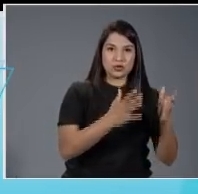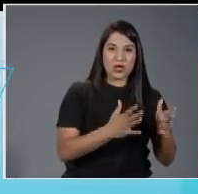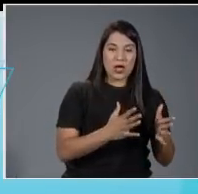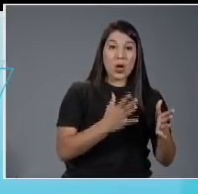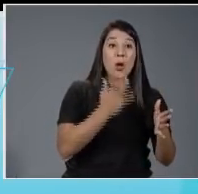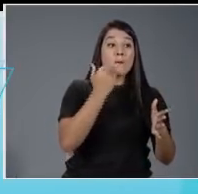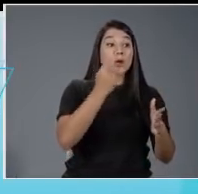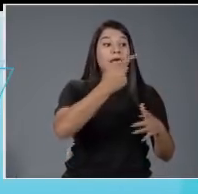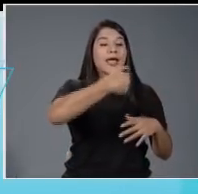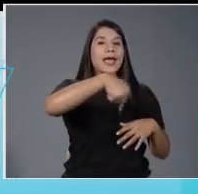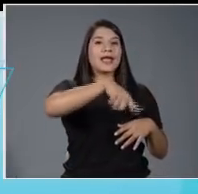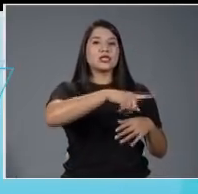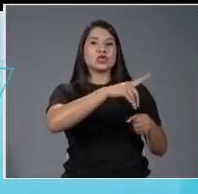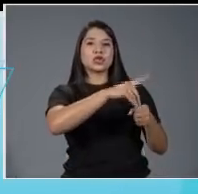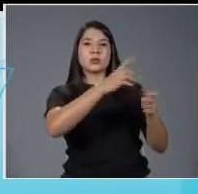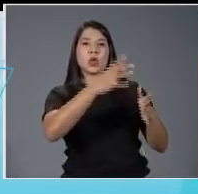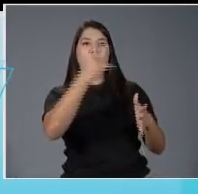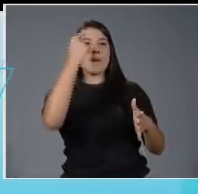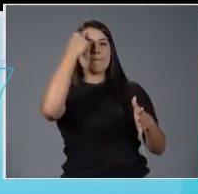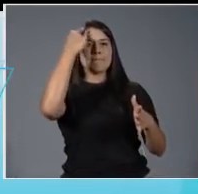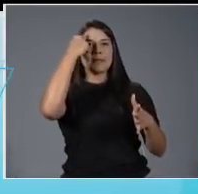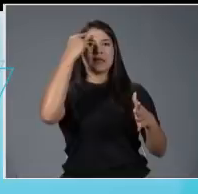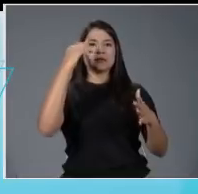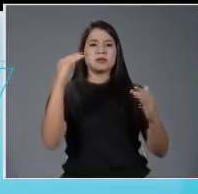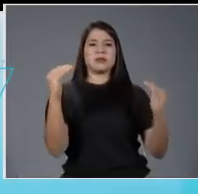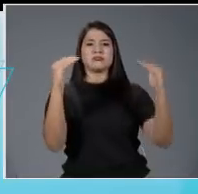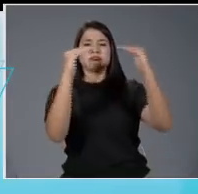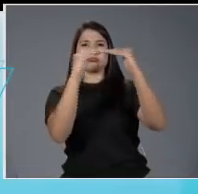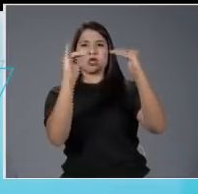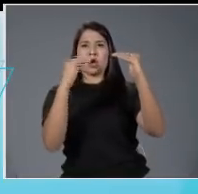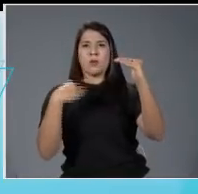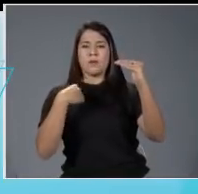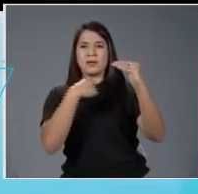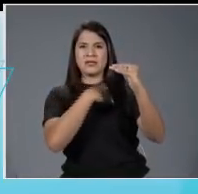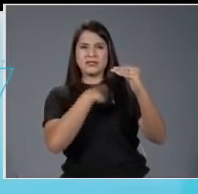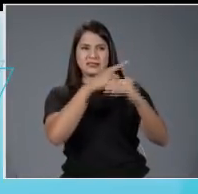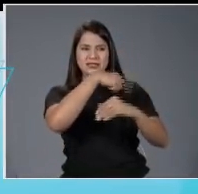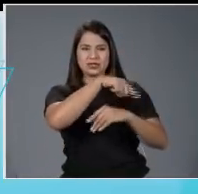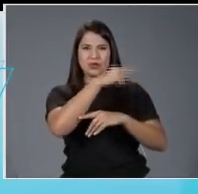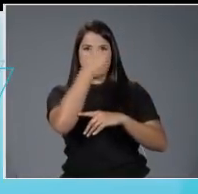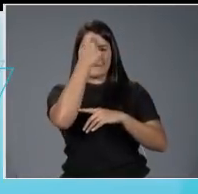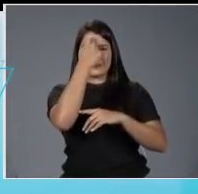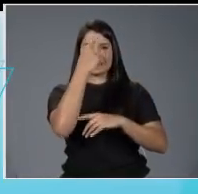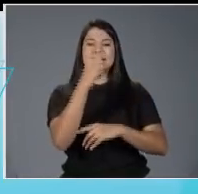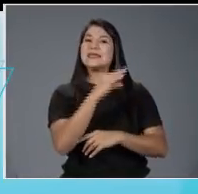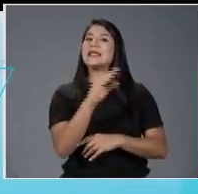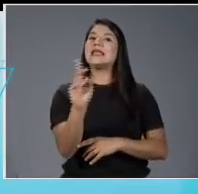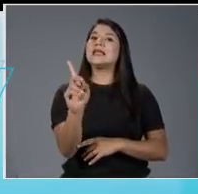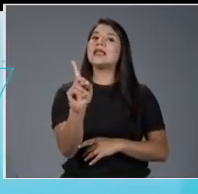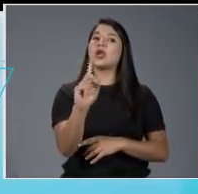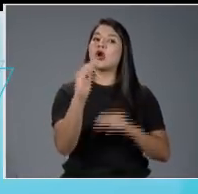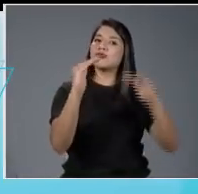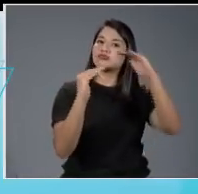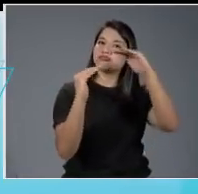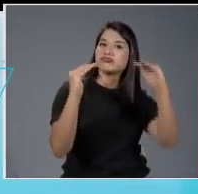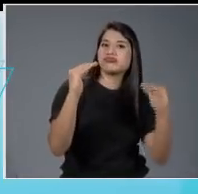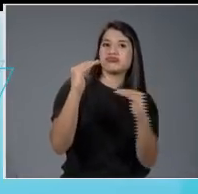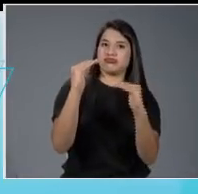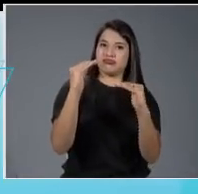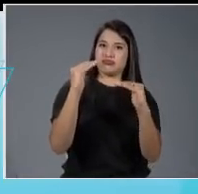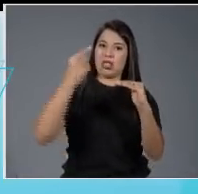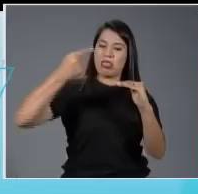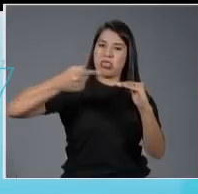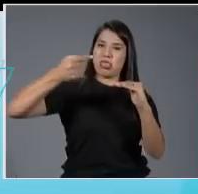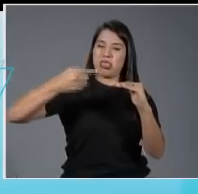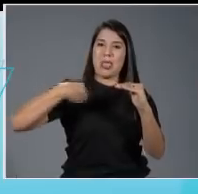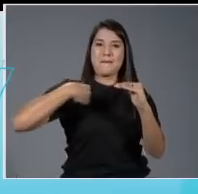ellos se consideran que son de nivel de ministro o de ministra y no de subalternos. Pero